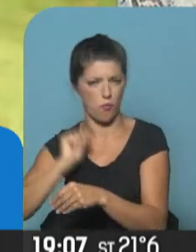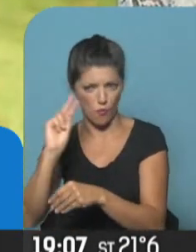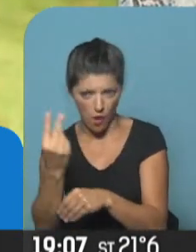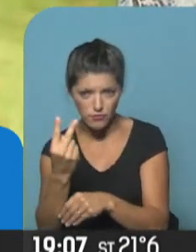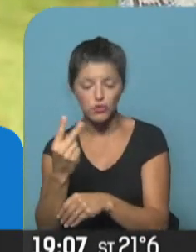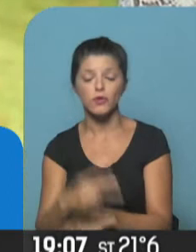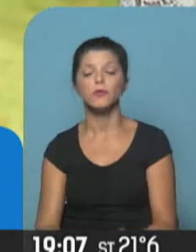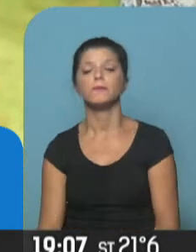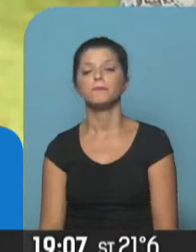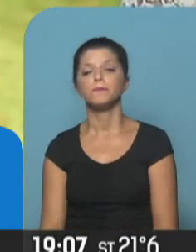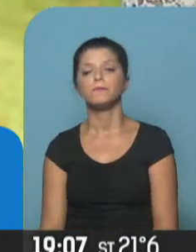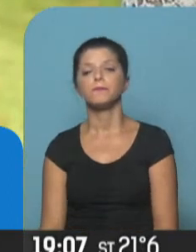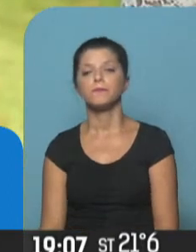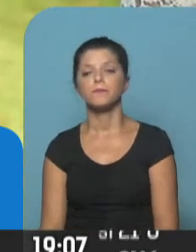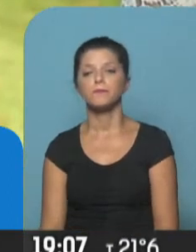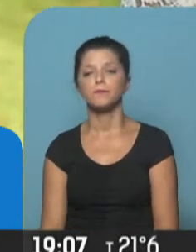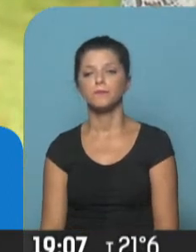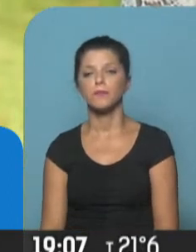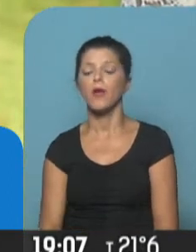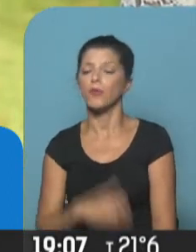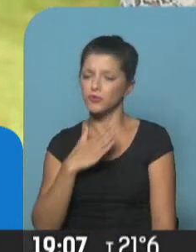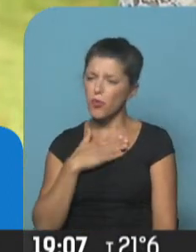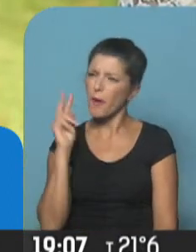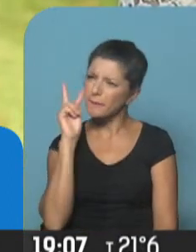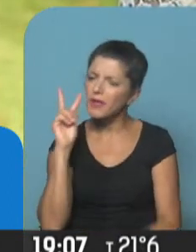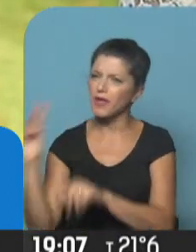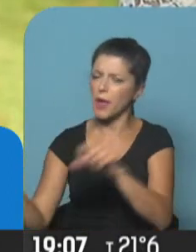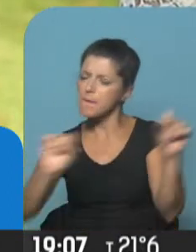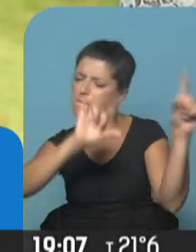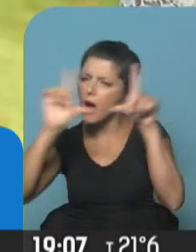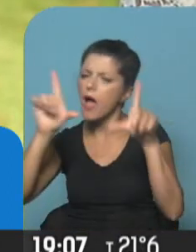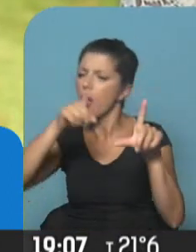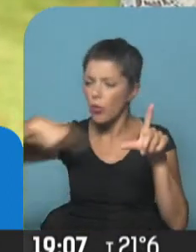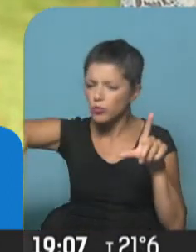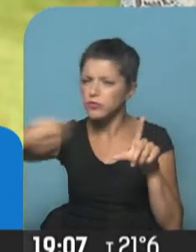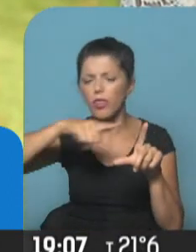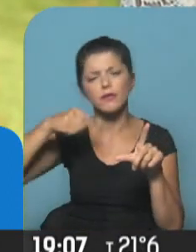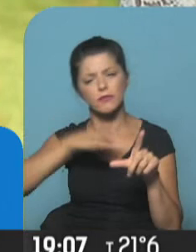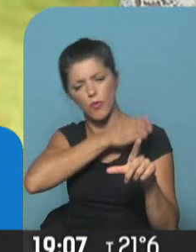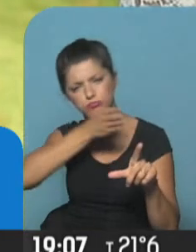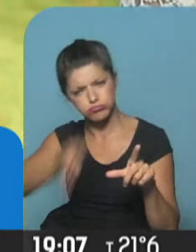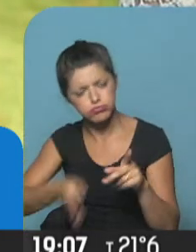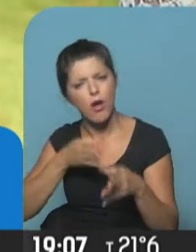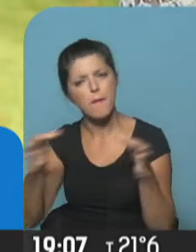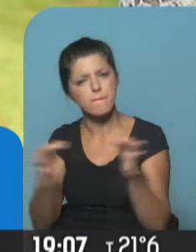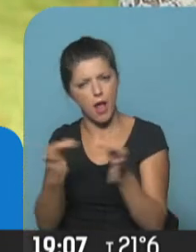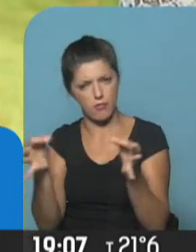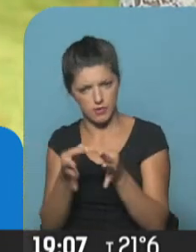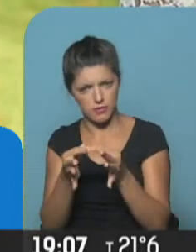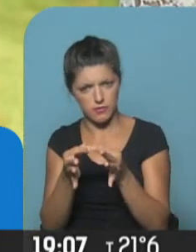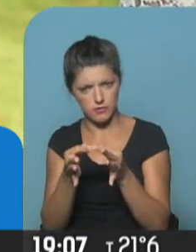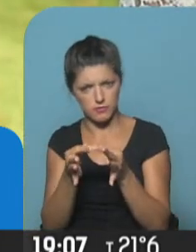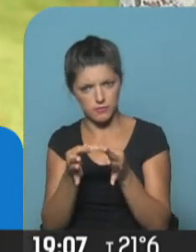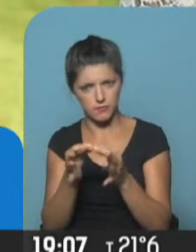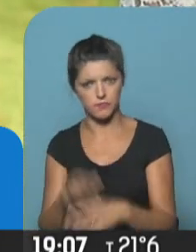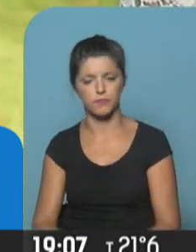puedan describir cómo nos llegó ver esas imágenes de ustedes ahí en las Malvinas,